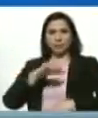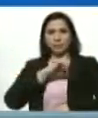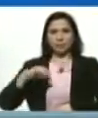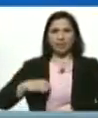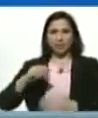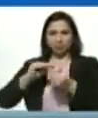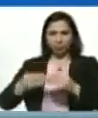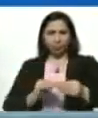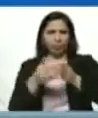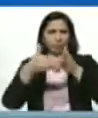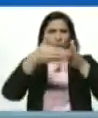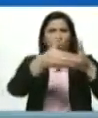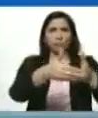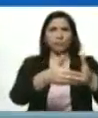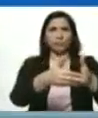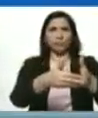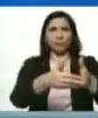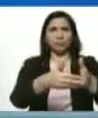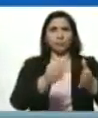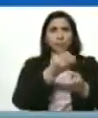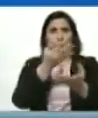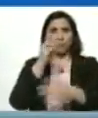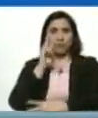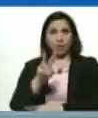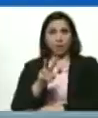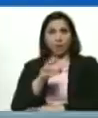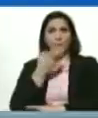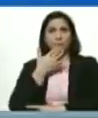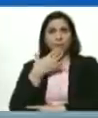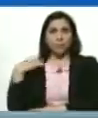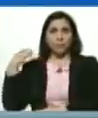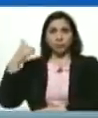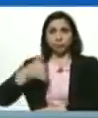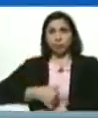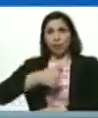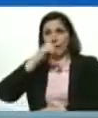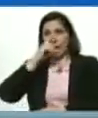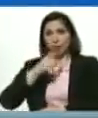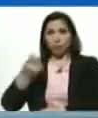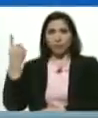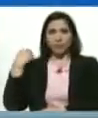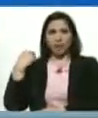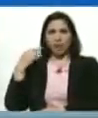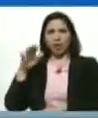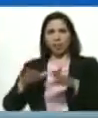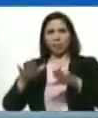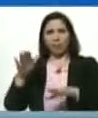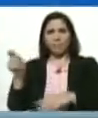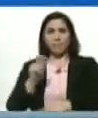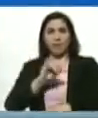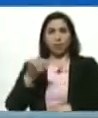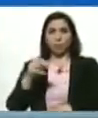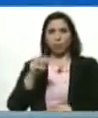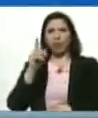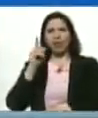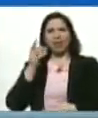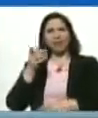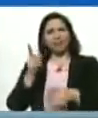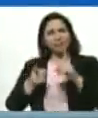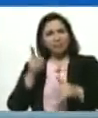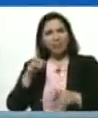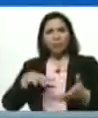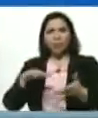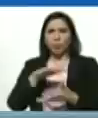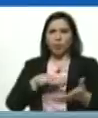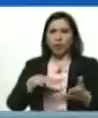buque y ustedes veían que entre el curso del año pasado de repente en el mes de junio bueno hubo algunos problemas de cola